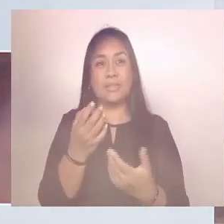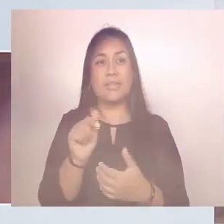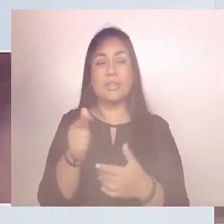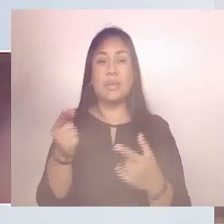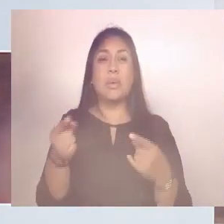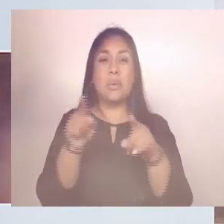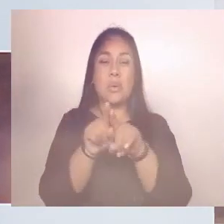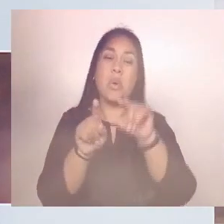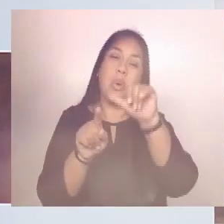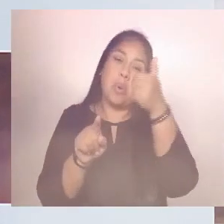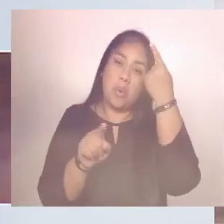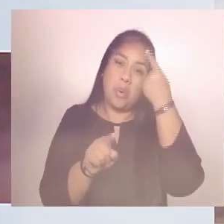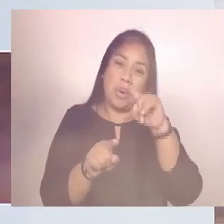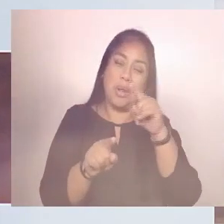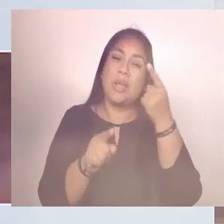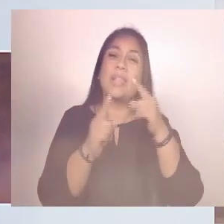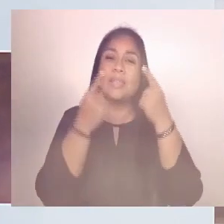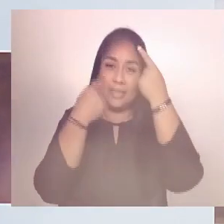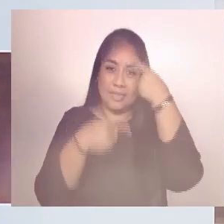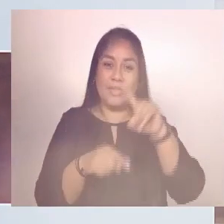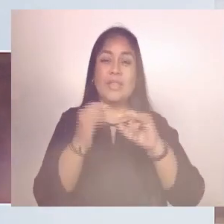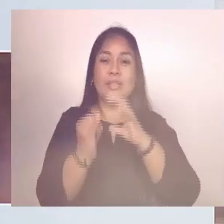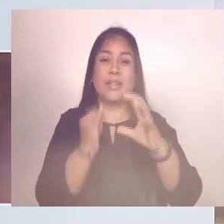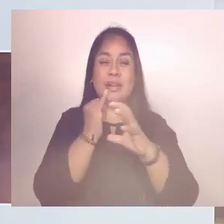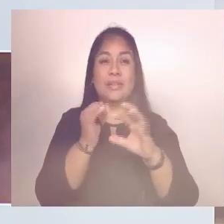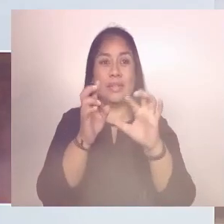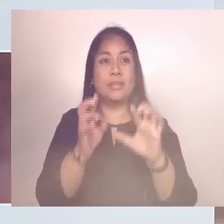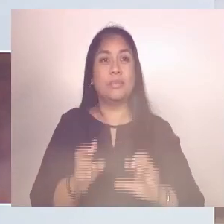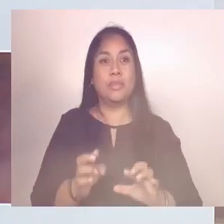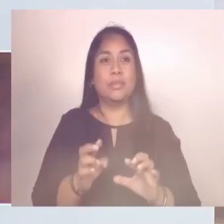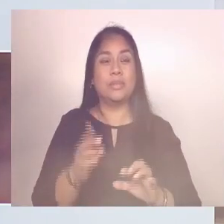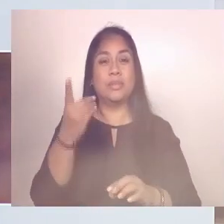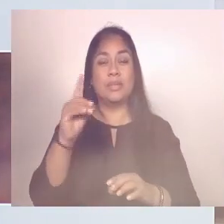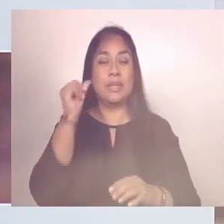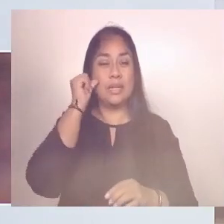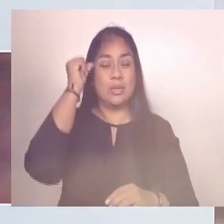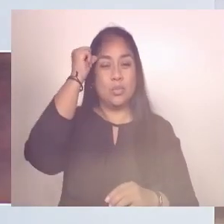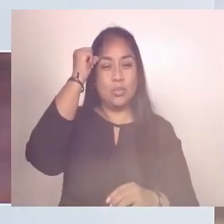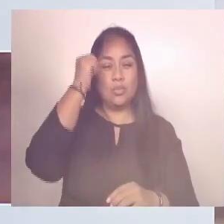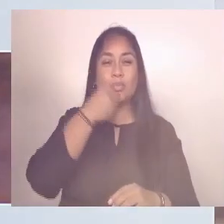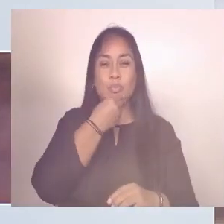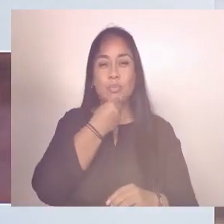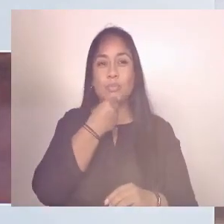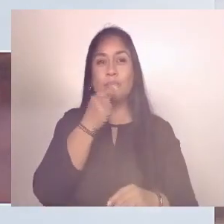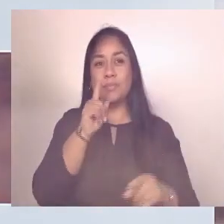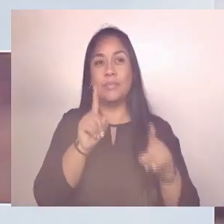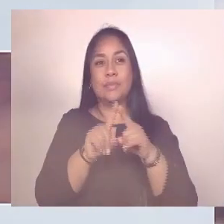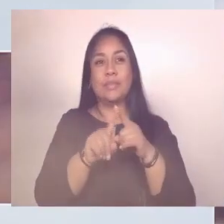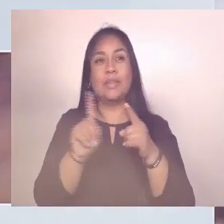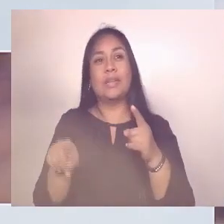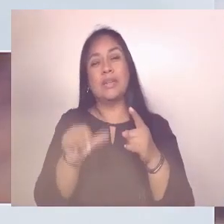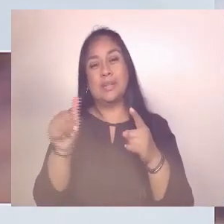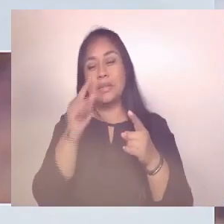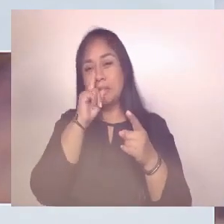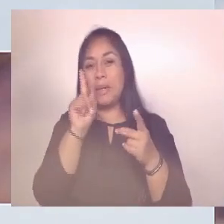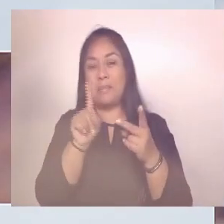coincide con otro día, Día Internacional de las Personas de Edad, y esto